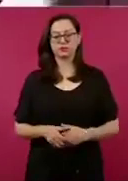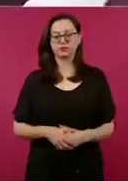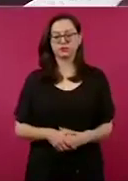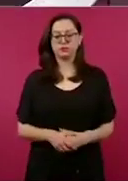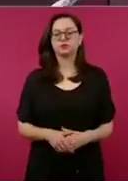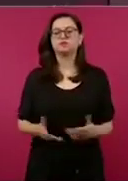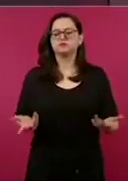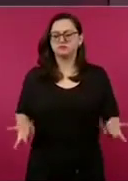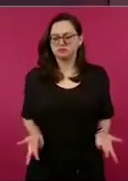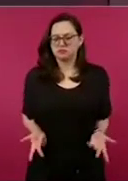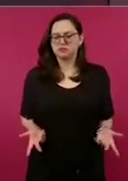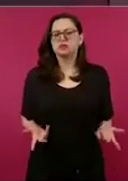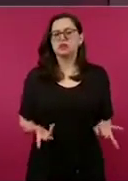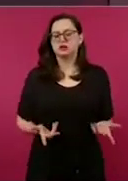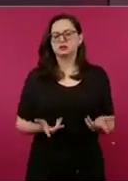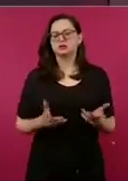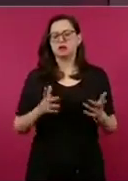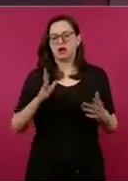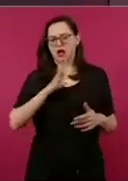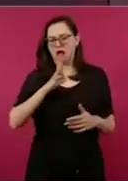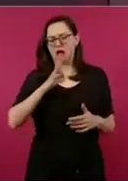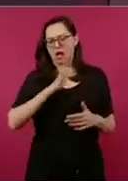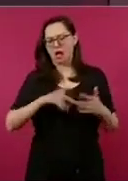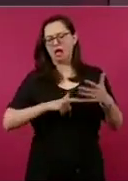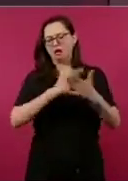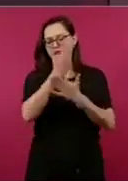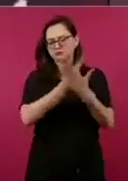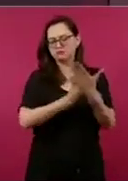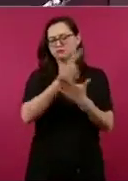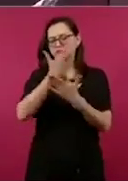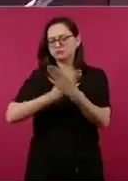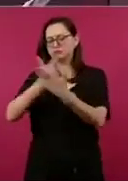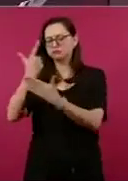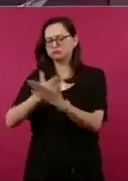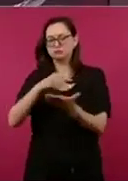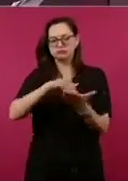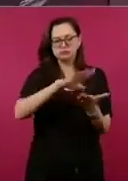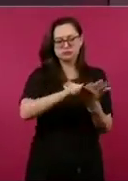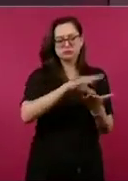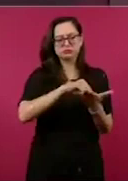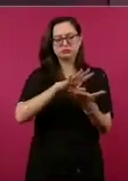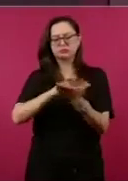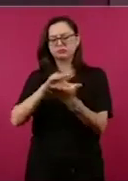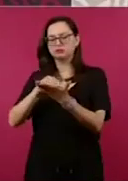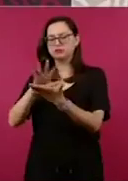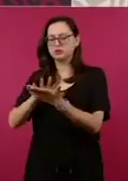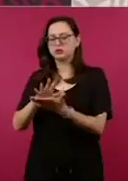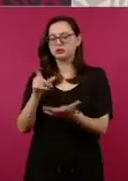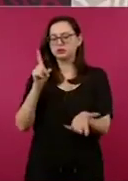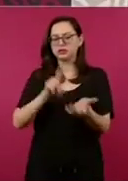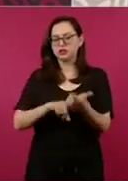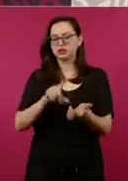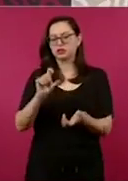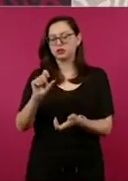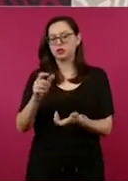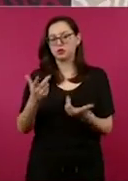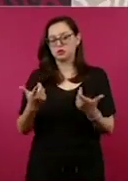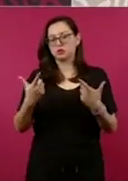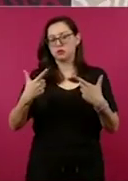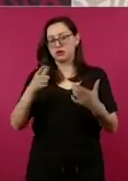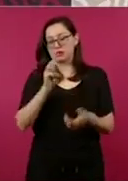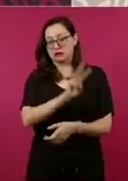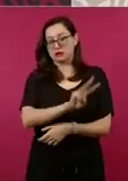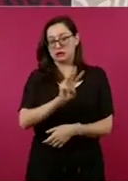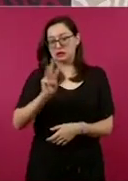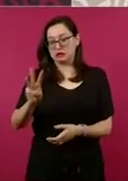entregados a través de tarjetas del banco del bienestar en función del tamaño de las unidades de salud a fin de ejecutar acciones de mantenimiento